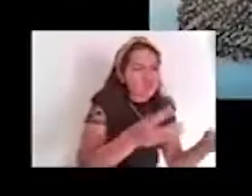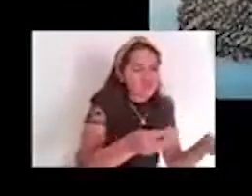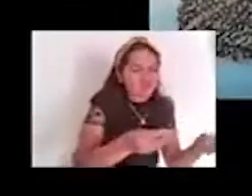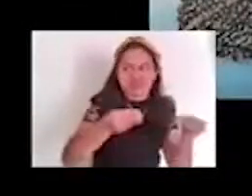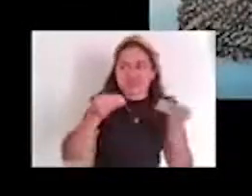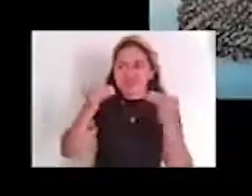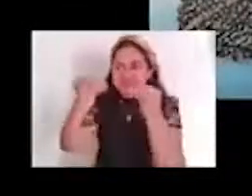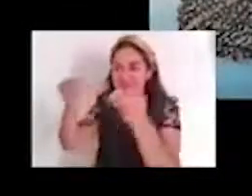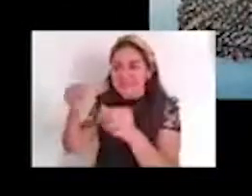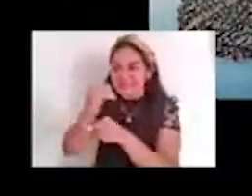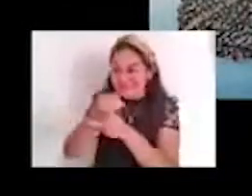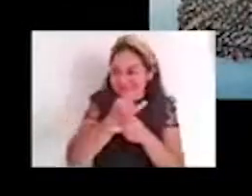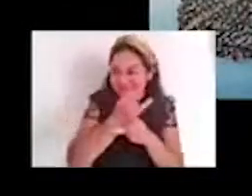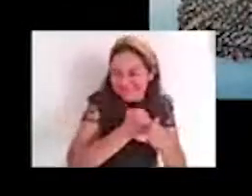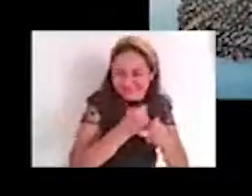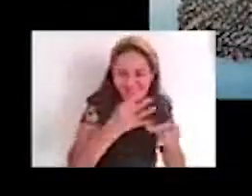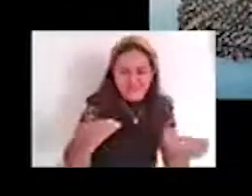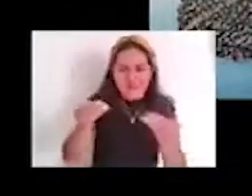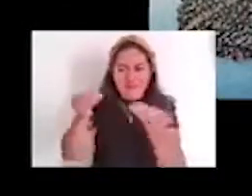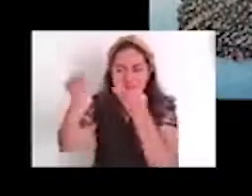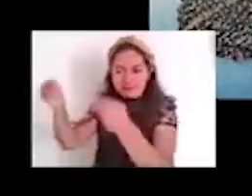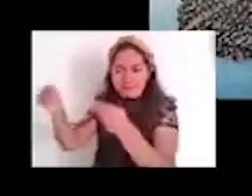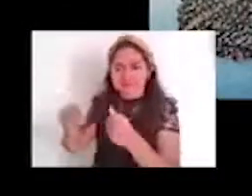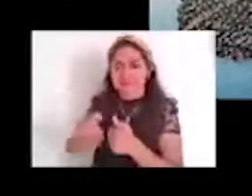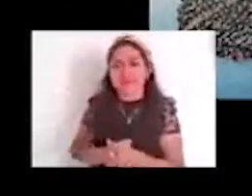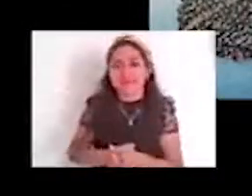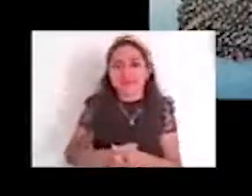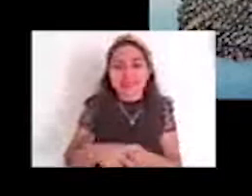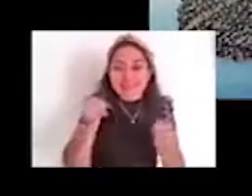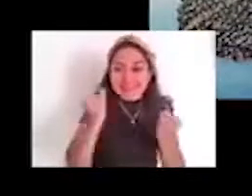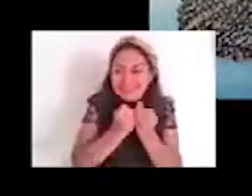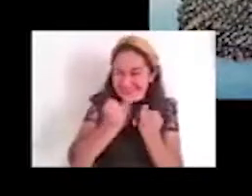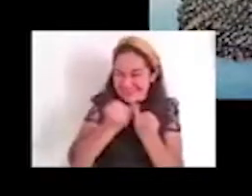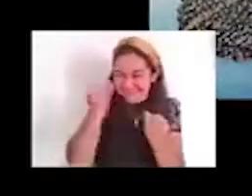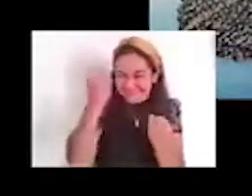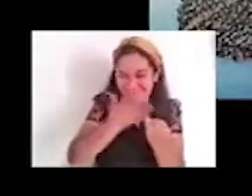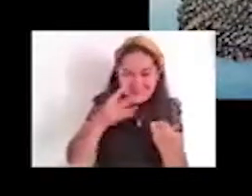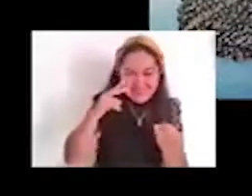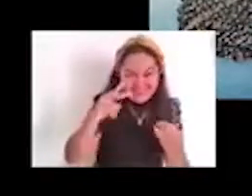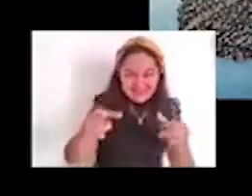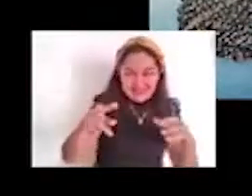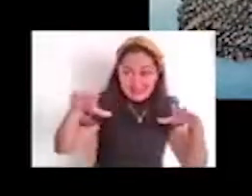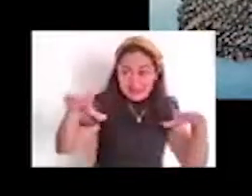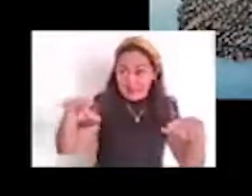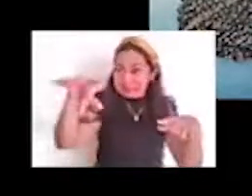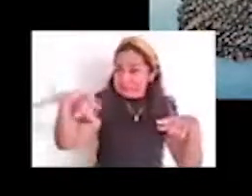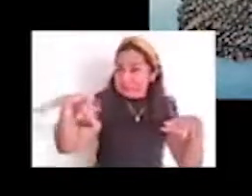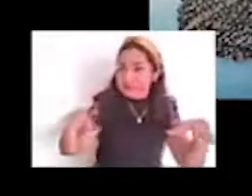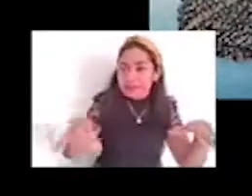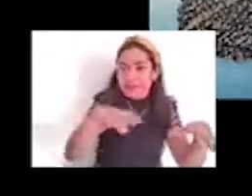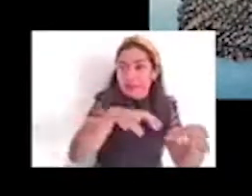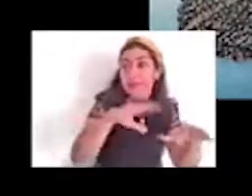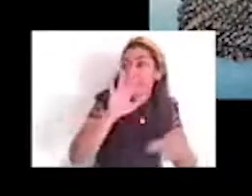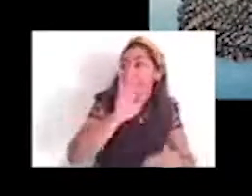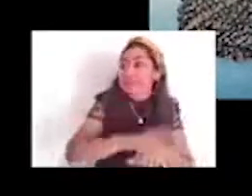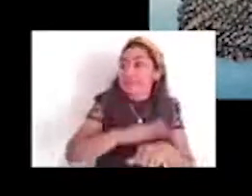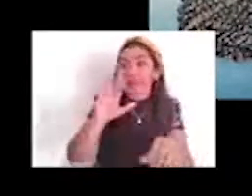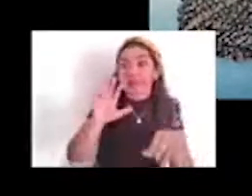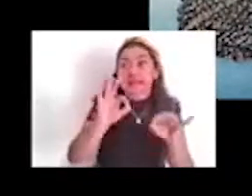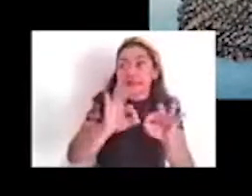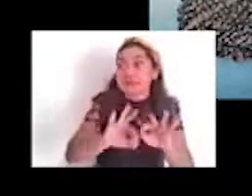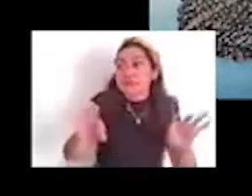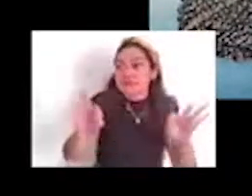La imagen de Covarrubias, que nos deja ver las tres calzadas más importantes, Iztapalapa a la derecha,